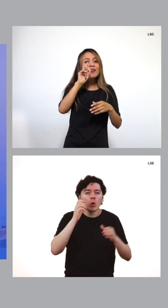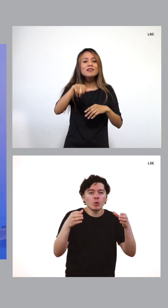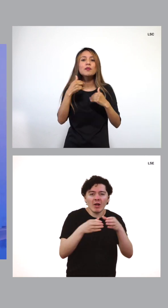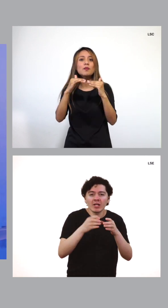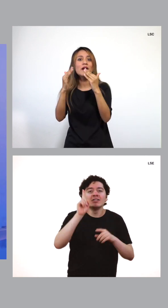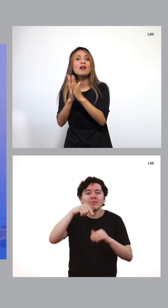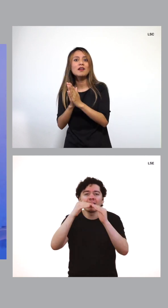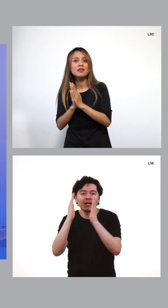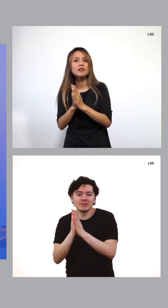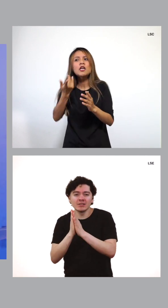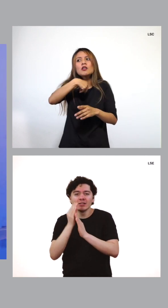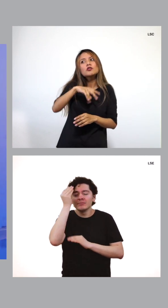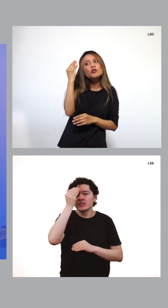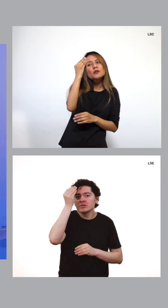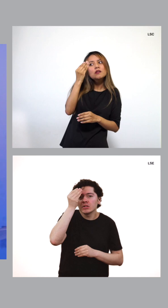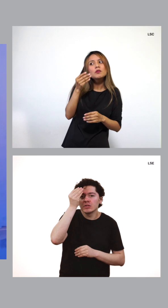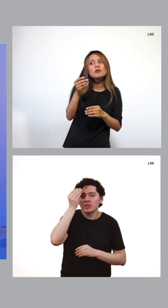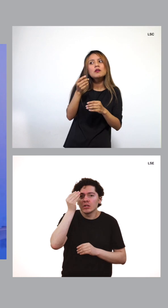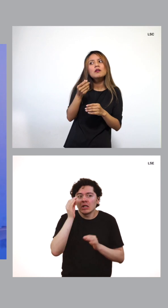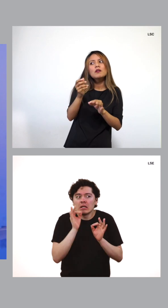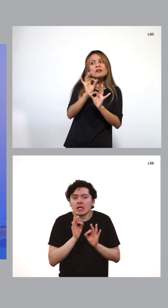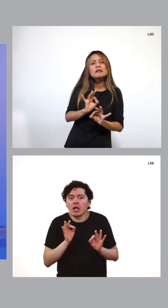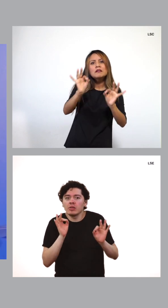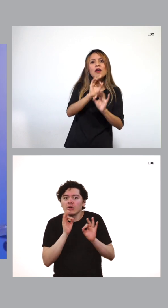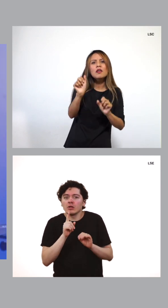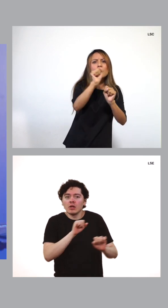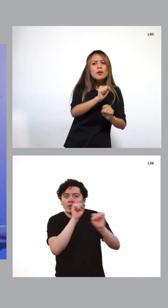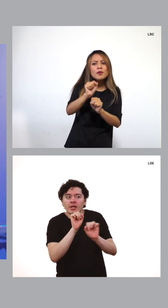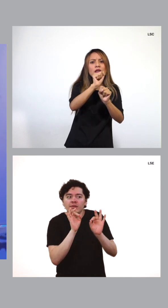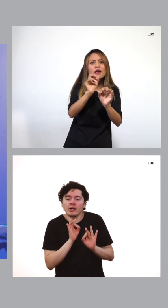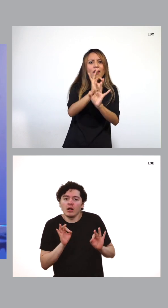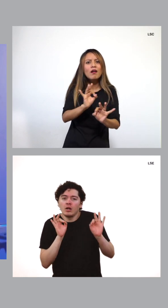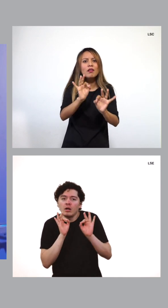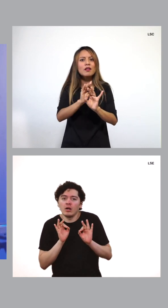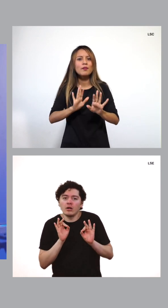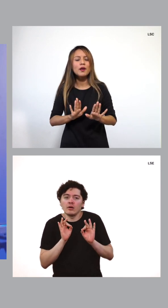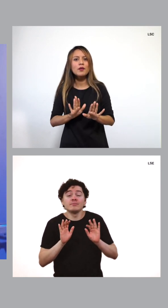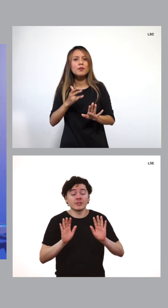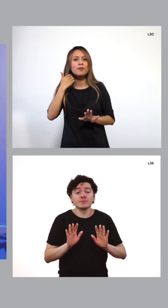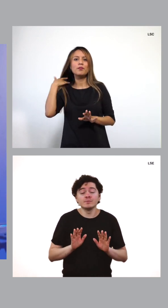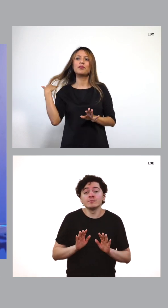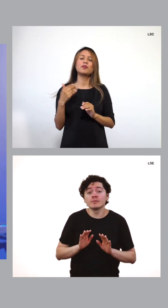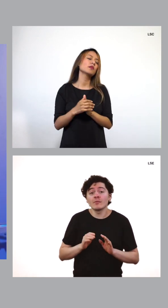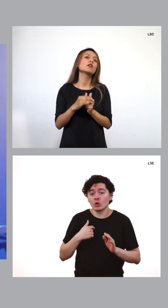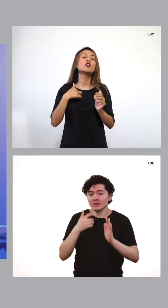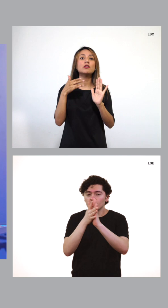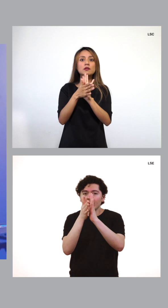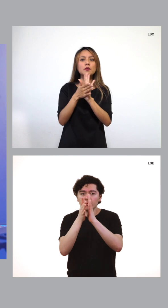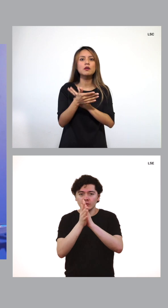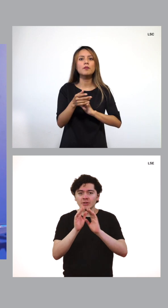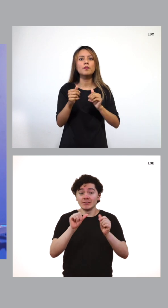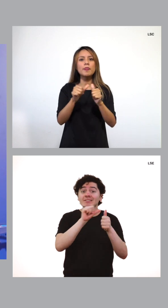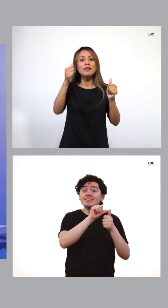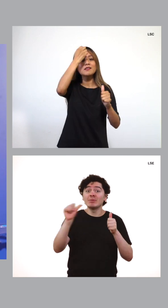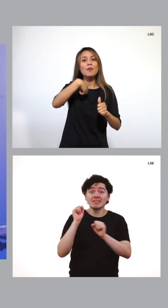está defendiendo. Permíteme que te lea lo que sucedió después de la primera Semana Santa. Porque sí, es cierto,